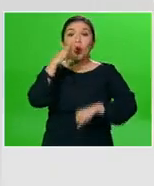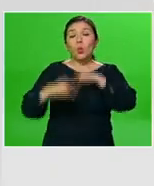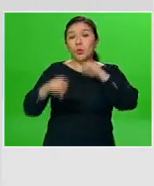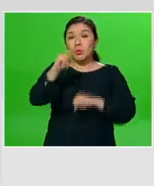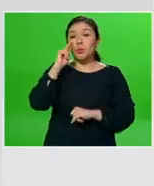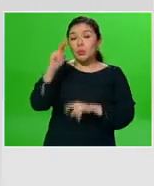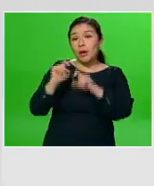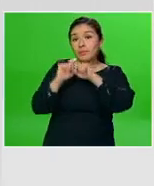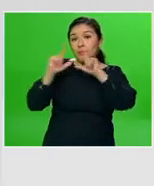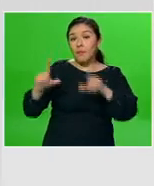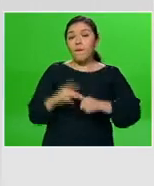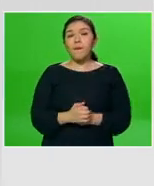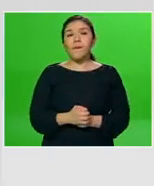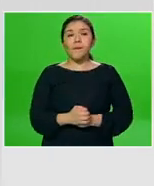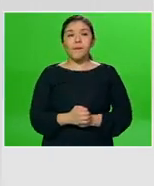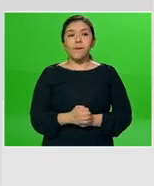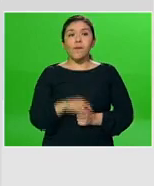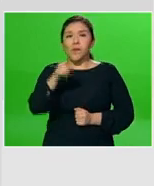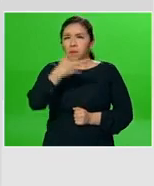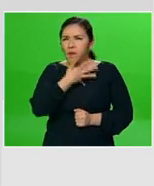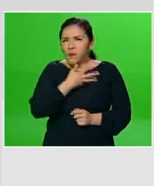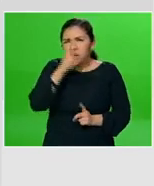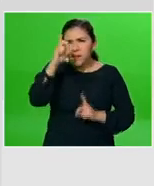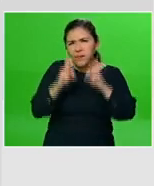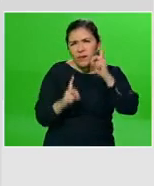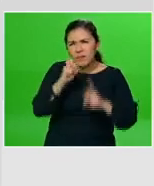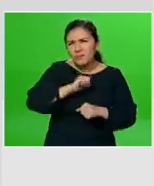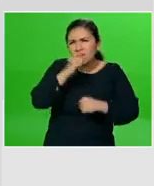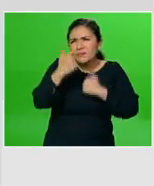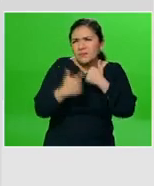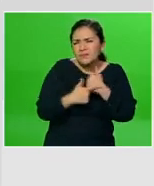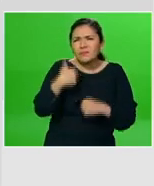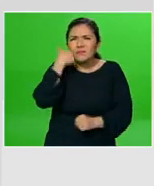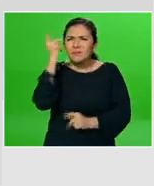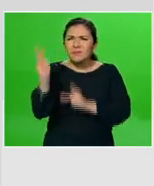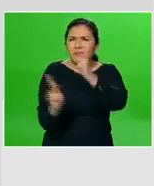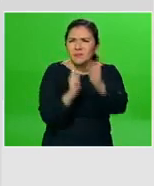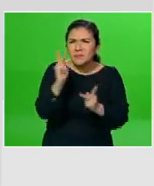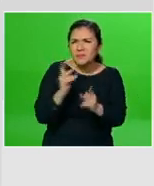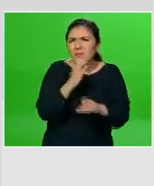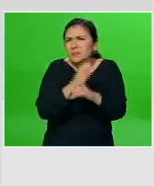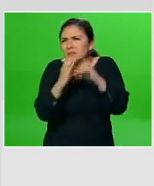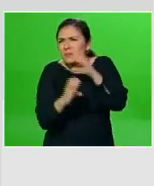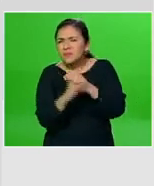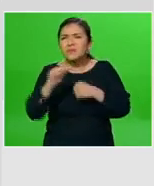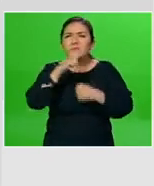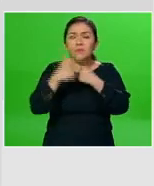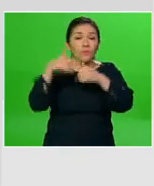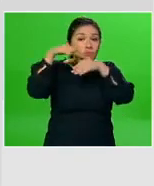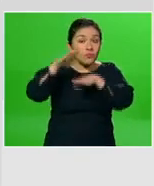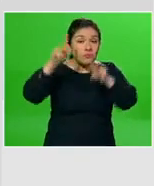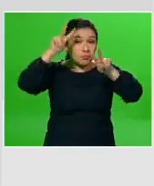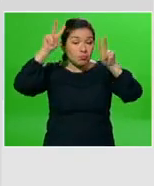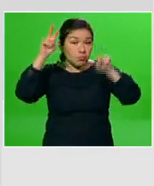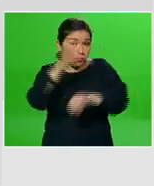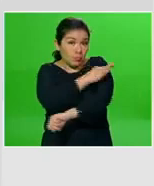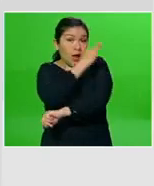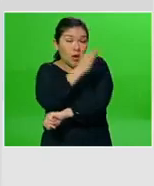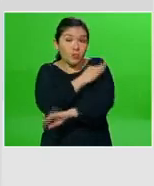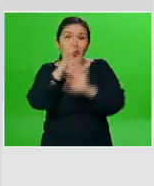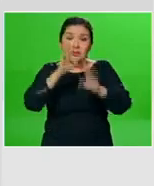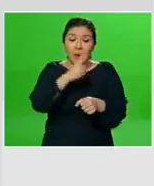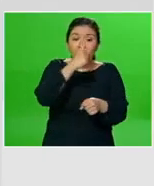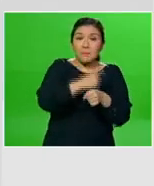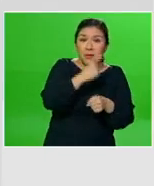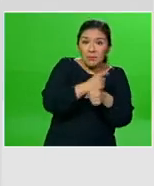diapositiva si usted tiene dudas usted quiere hacer alguna pregunta en relación a la vacuna que ya le pusieron de suscribe la dosis